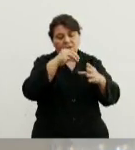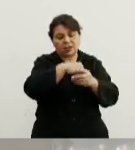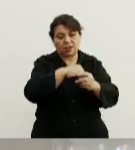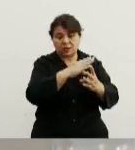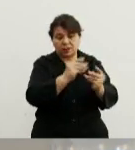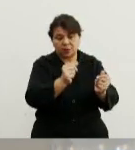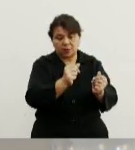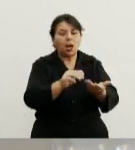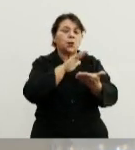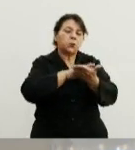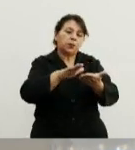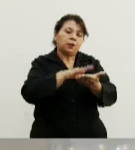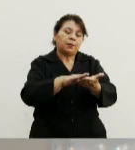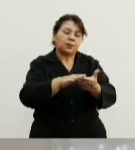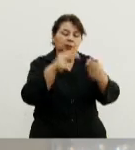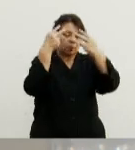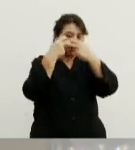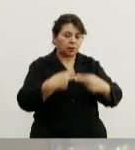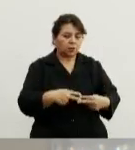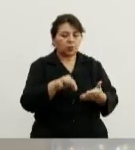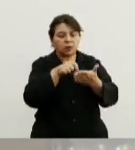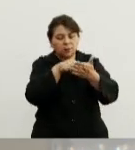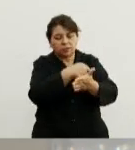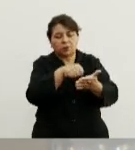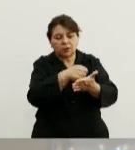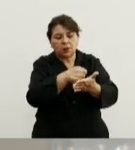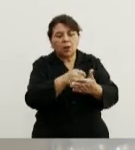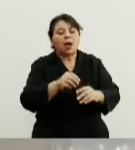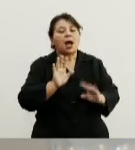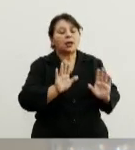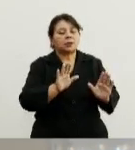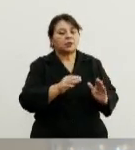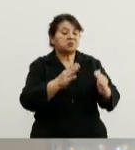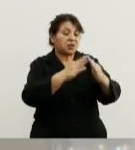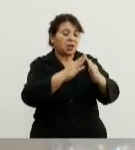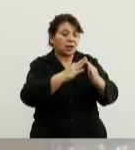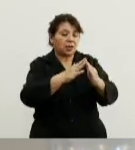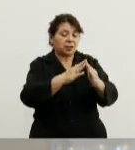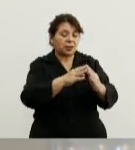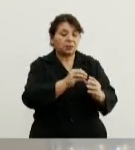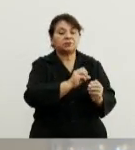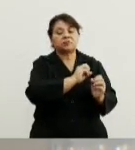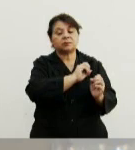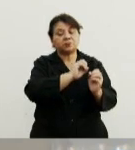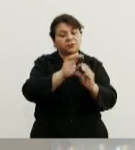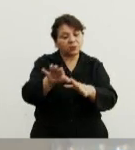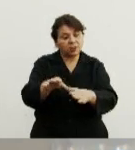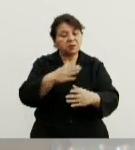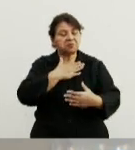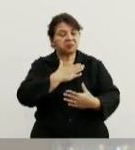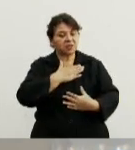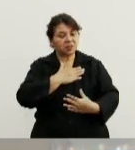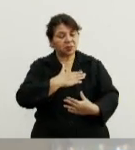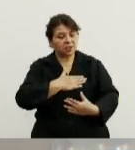testeos para que cuando vuelvan a su domicilio esto por lo menos uno pueda llevar un registro y tener un registro adecuado